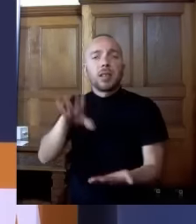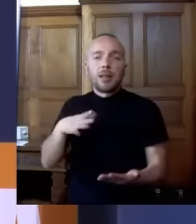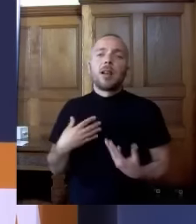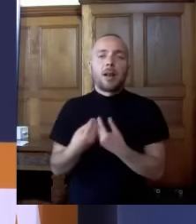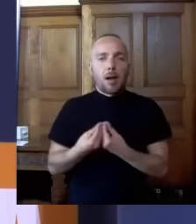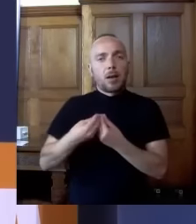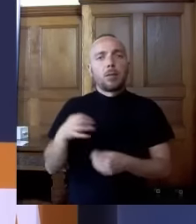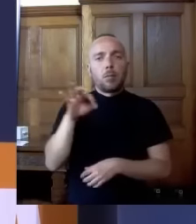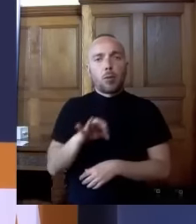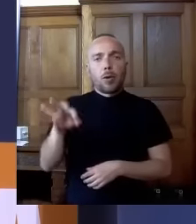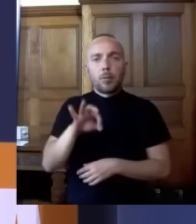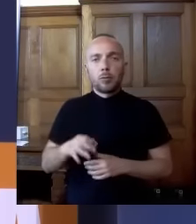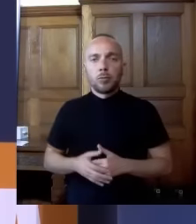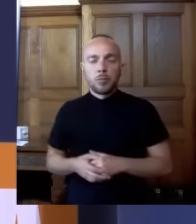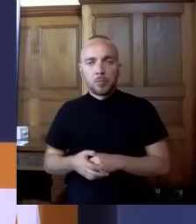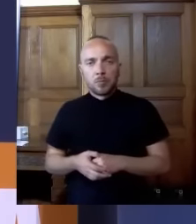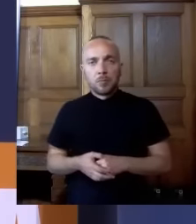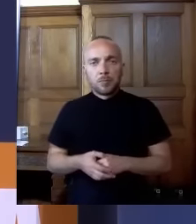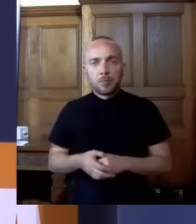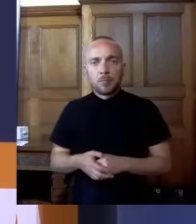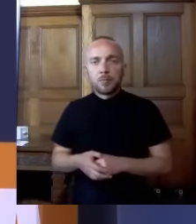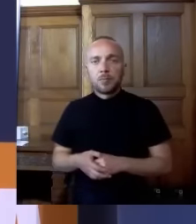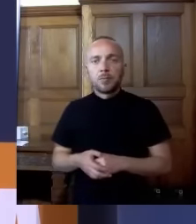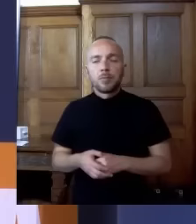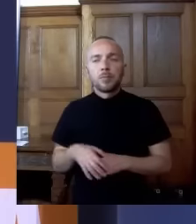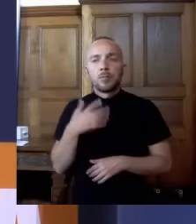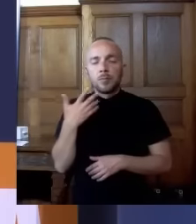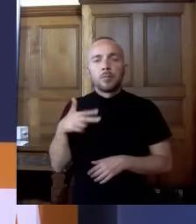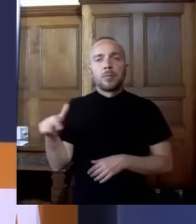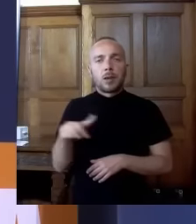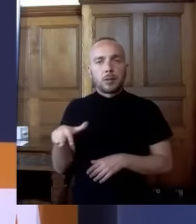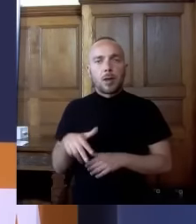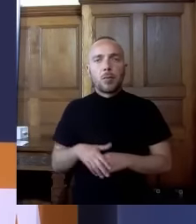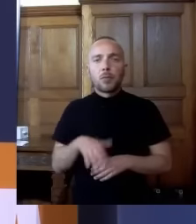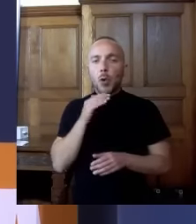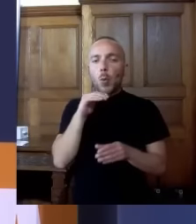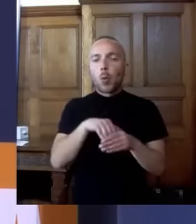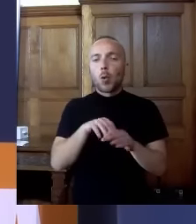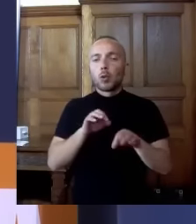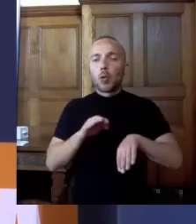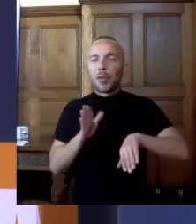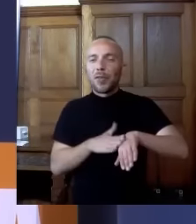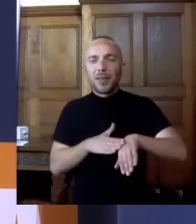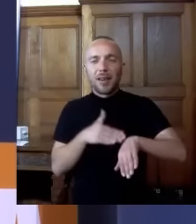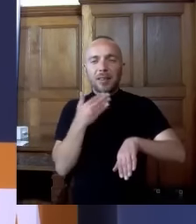podem As que ningú de i